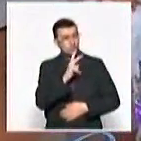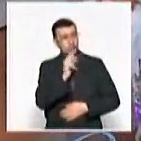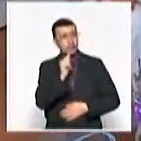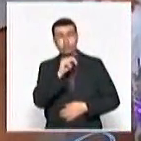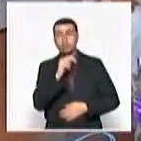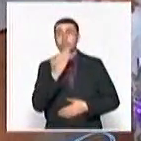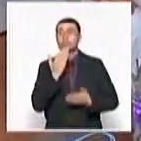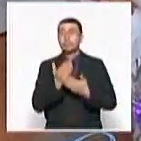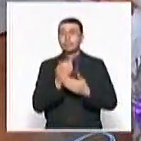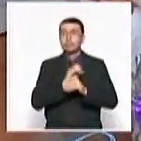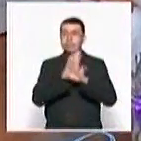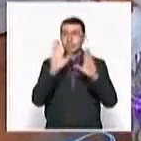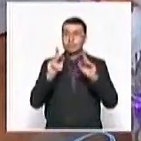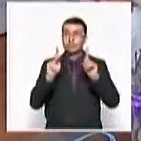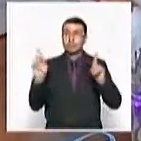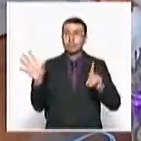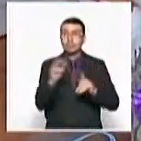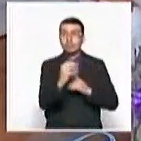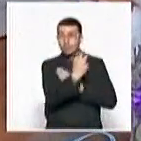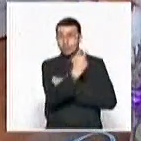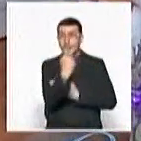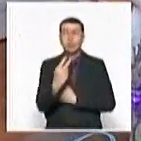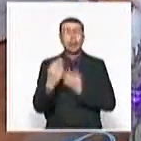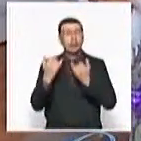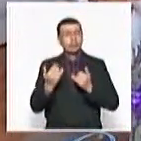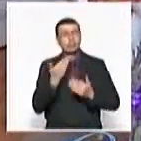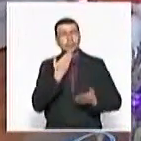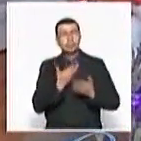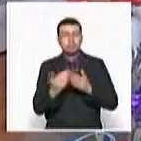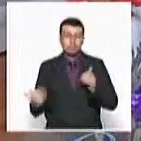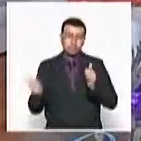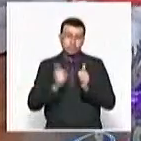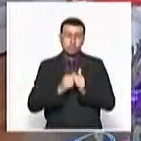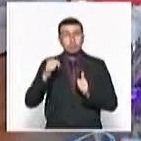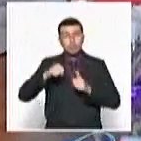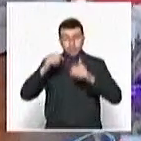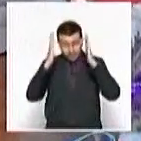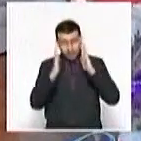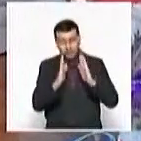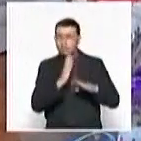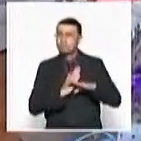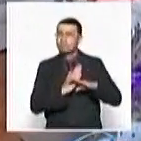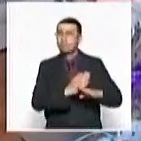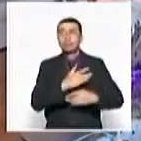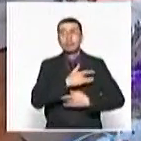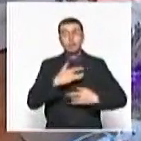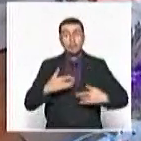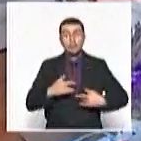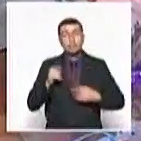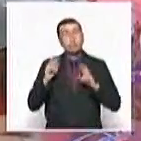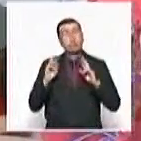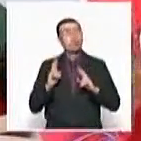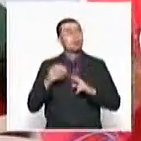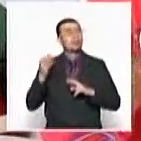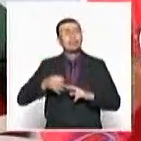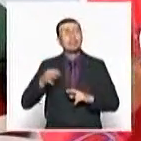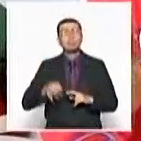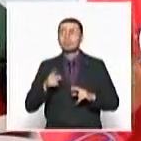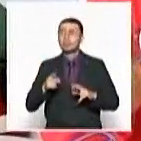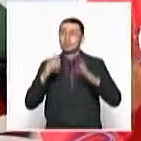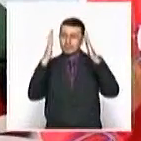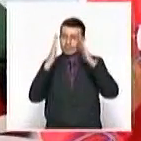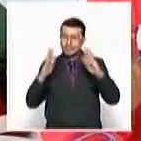por compartir con nosotros este espacio de prevención y educación en salud. Qué bueno fuera que esta época de Navidad la